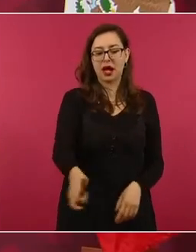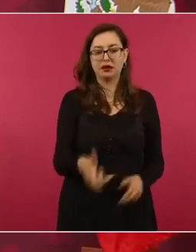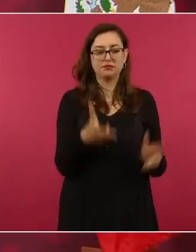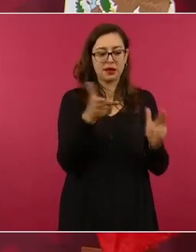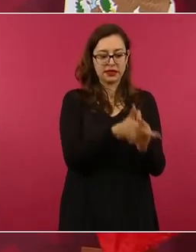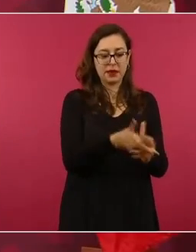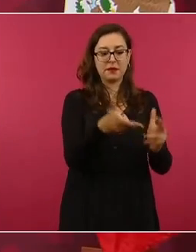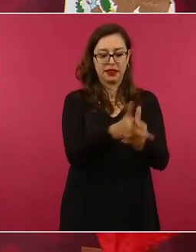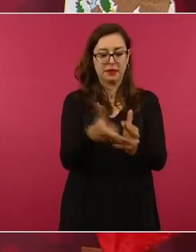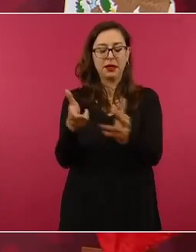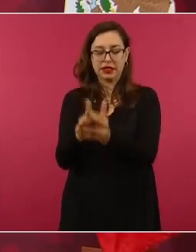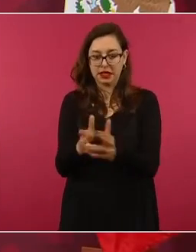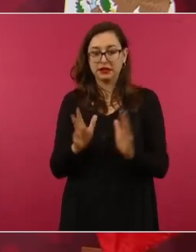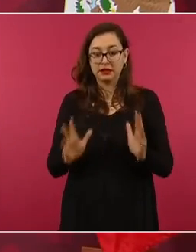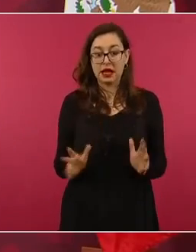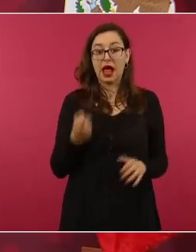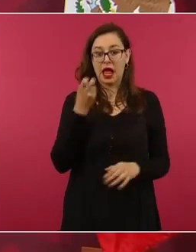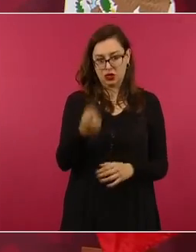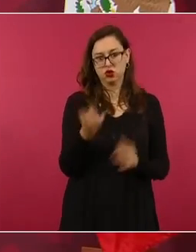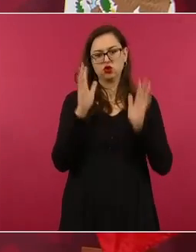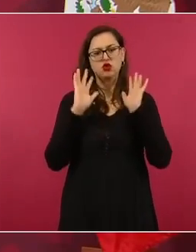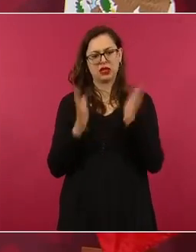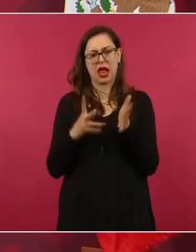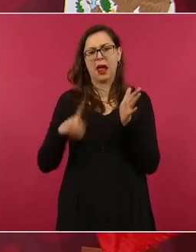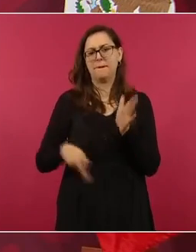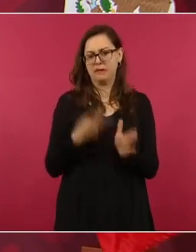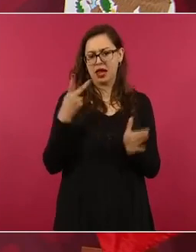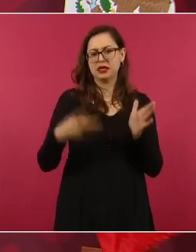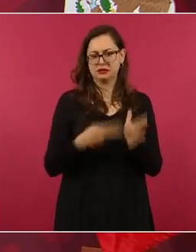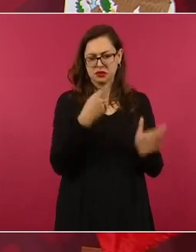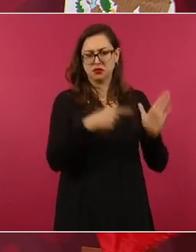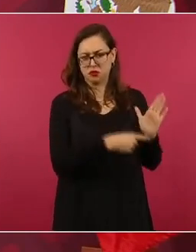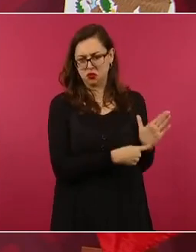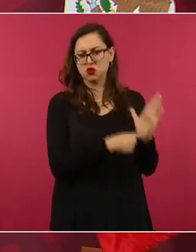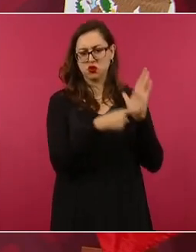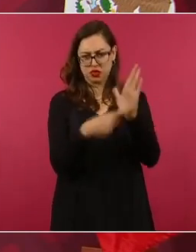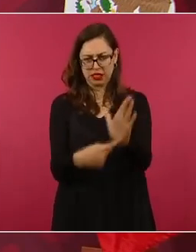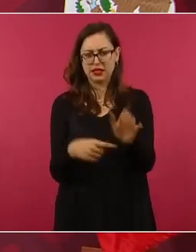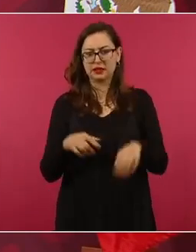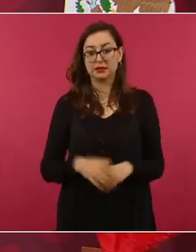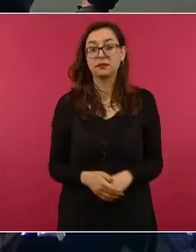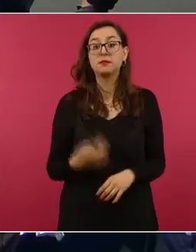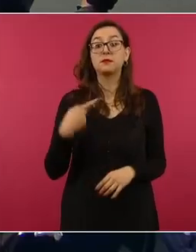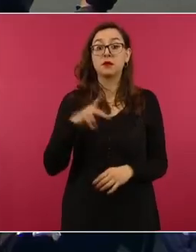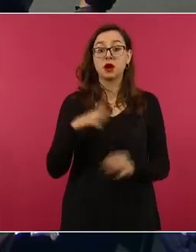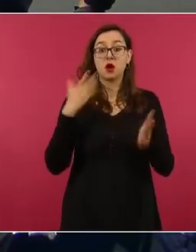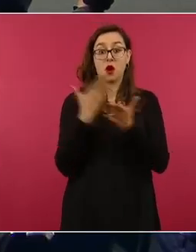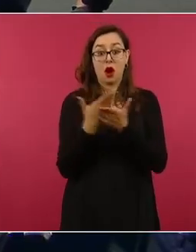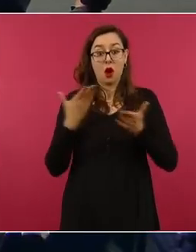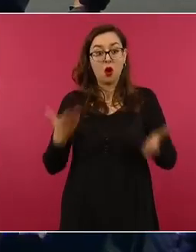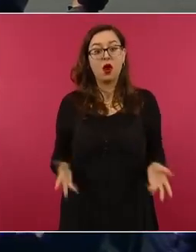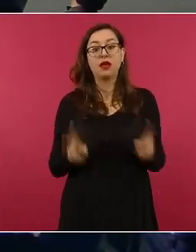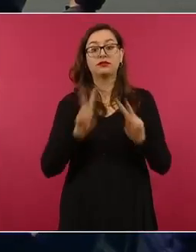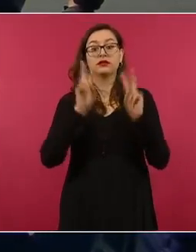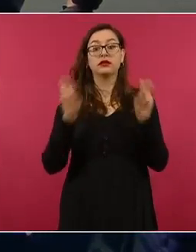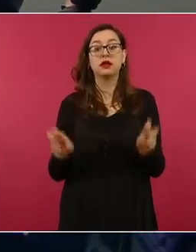estoy pidiendo una gráfica sobre quejas